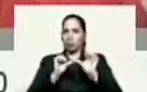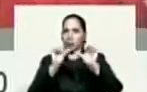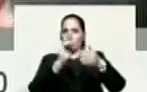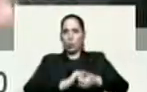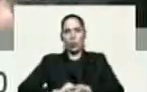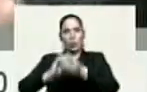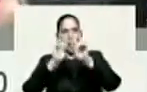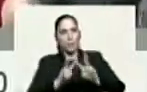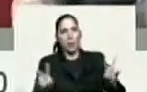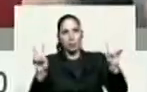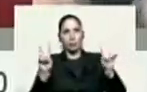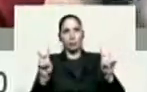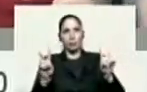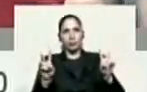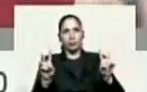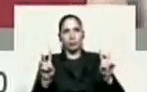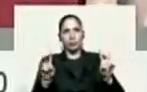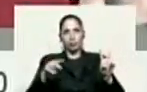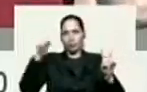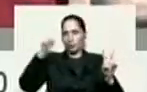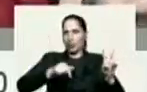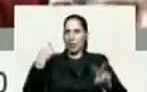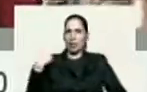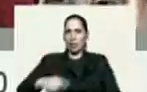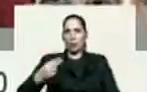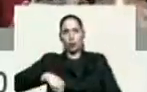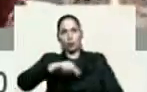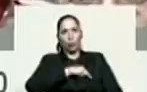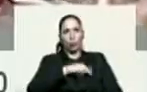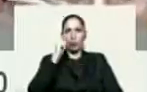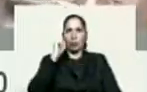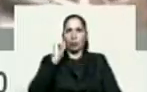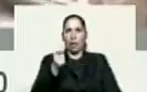paz. Aquí tenemos nosotros una tarea